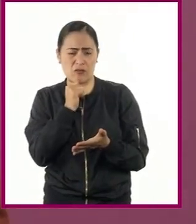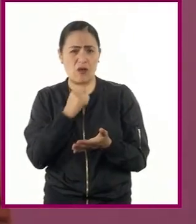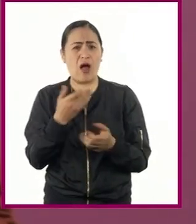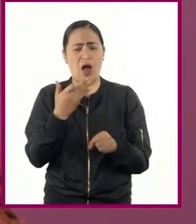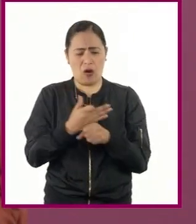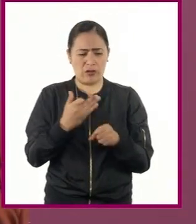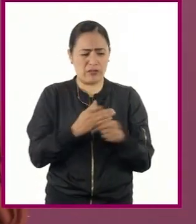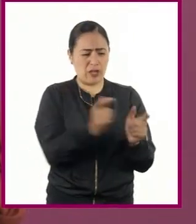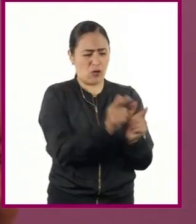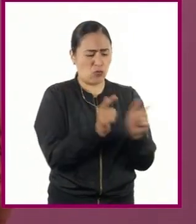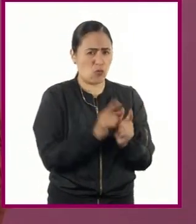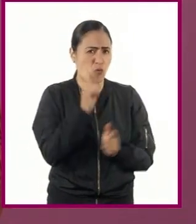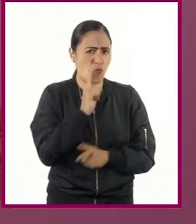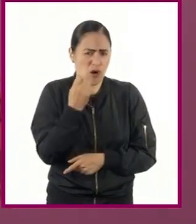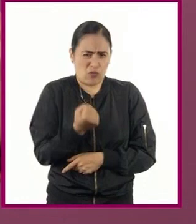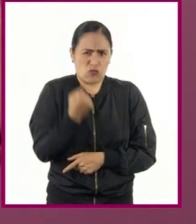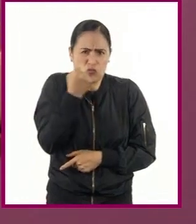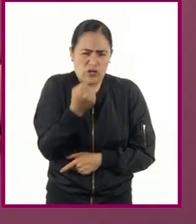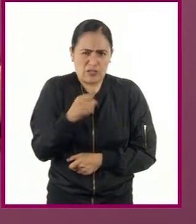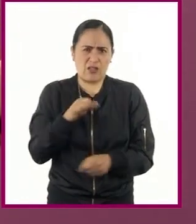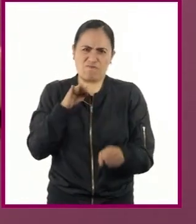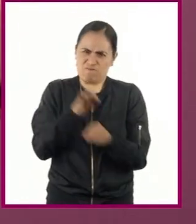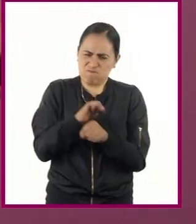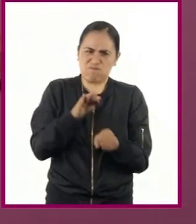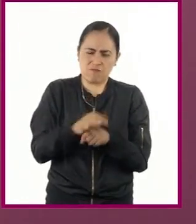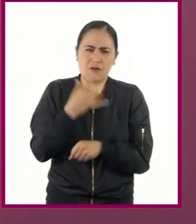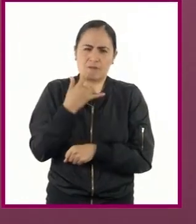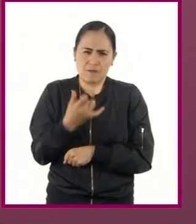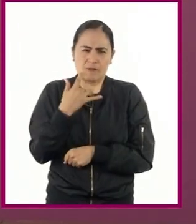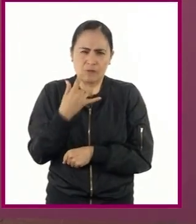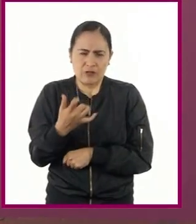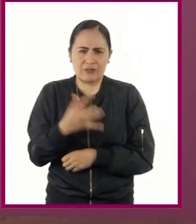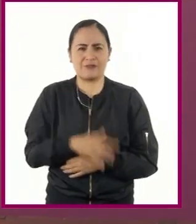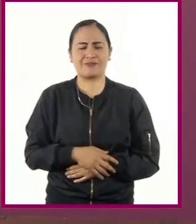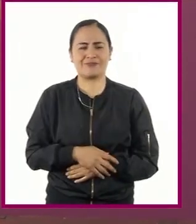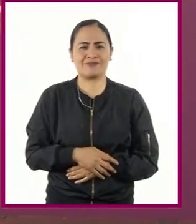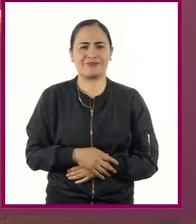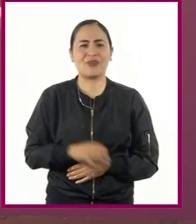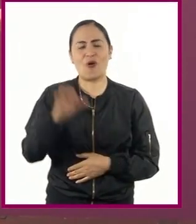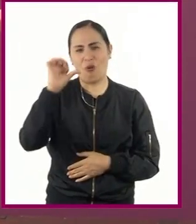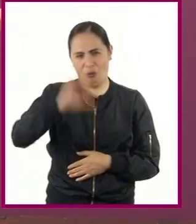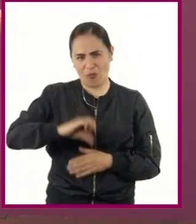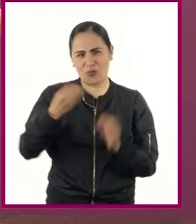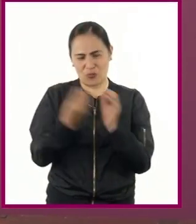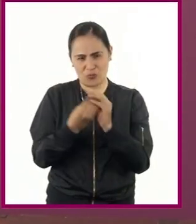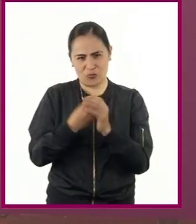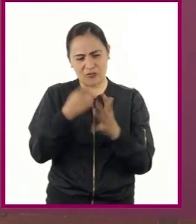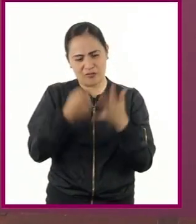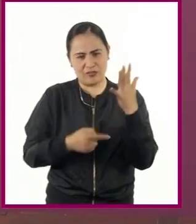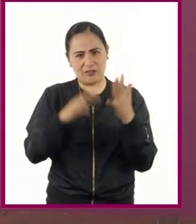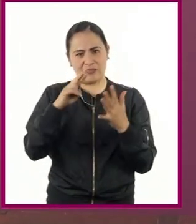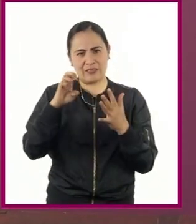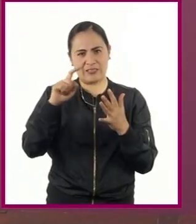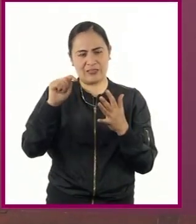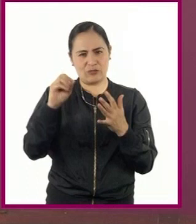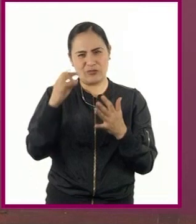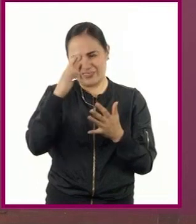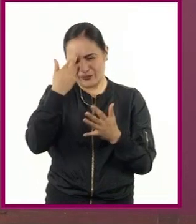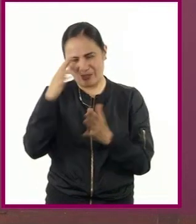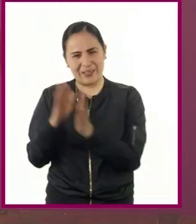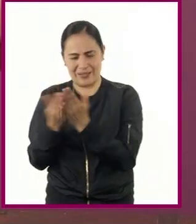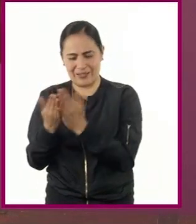luchas feministas actuales? Para resolver el reto de la sesión, no olviden que pueden apoyarse en su libro de